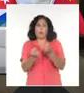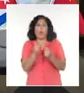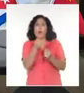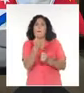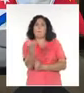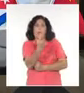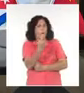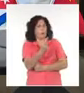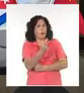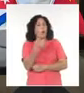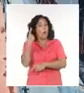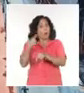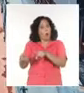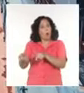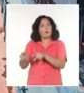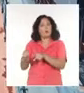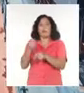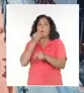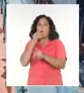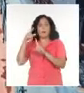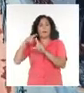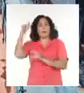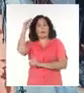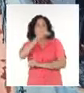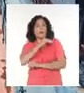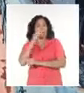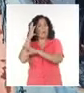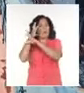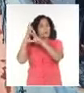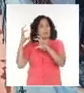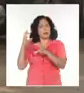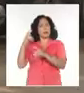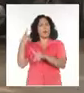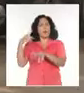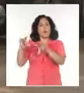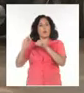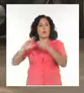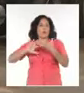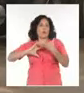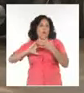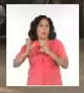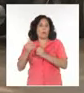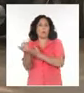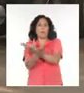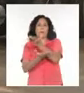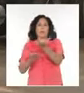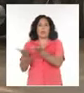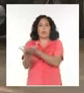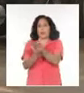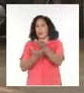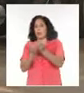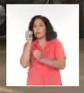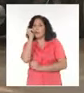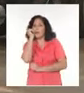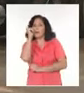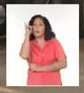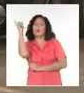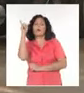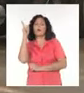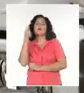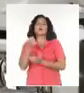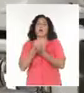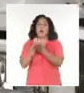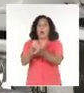las nuevas áreas de ciencia y tecnología, nuevas infraestructuras, intercambios sobre experiencias de